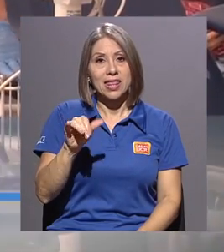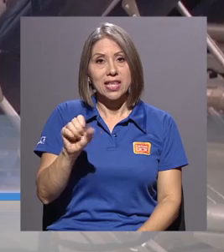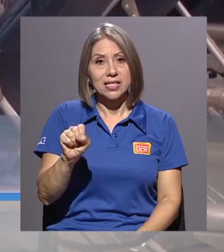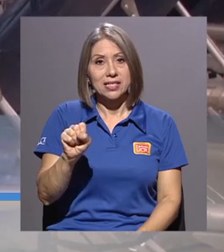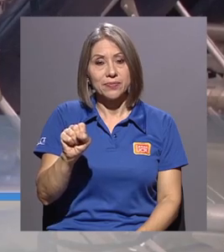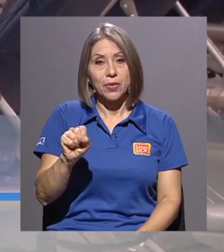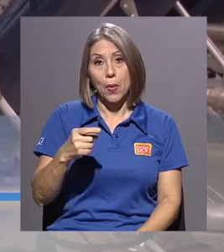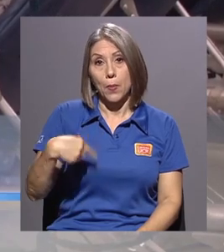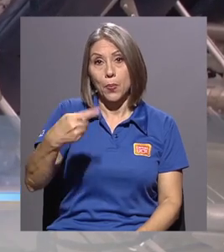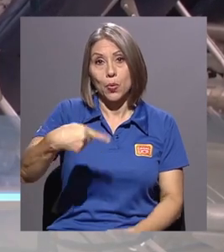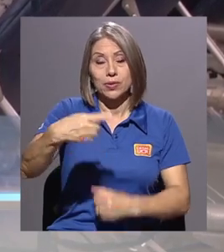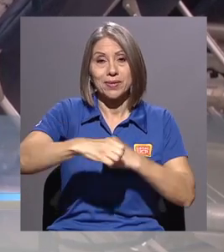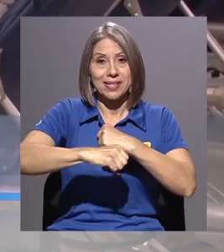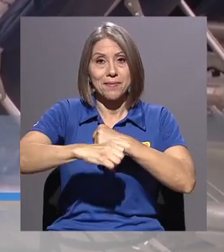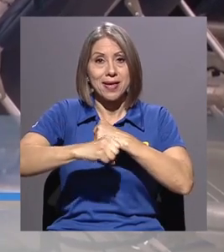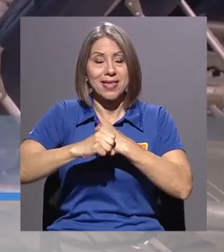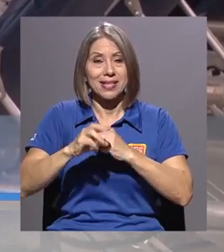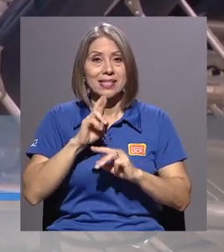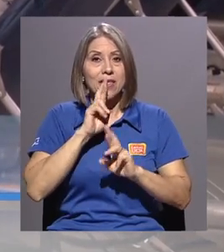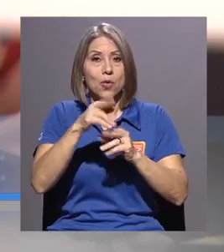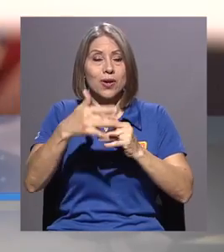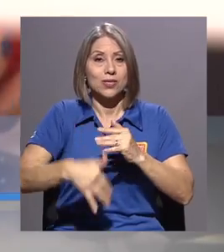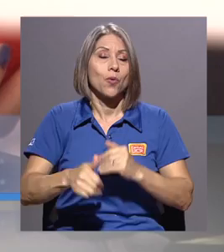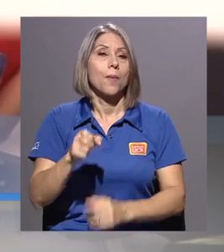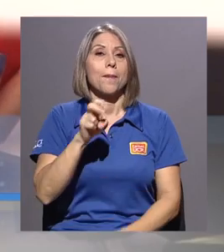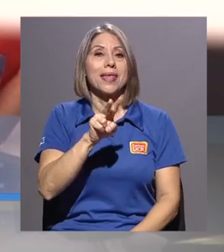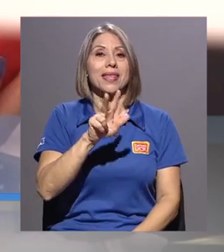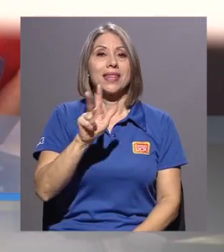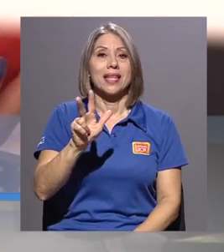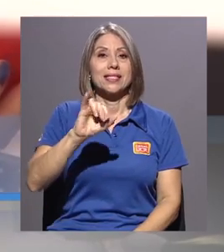de donación se realizarán el 23 de julio